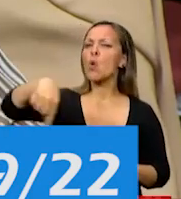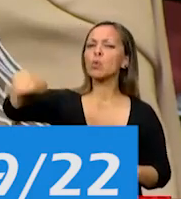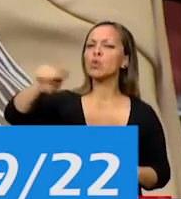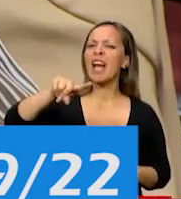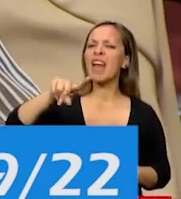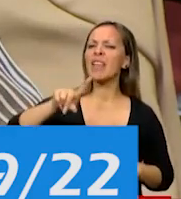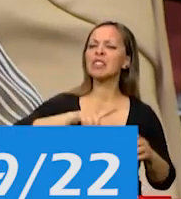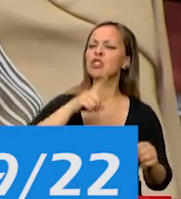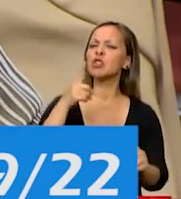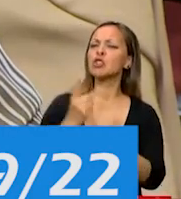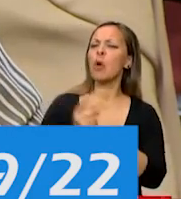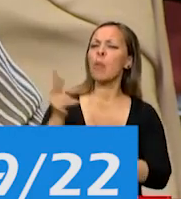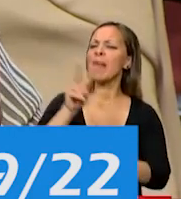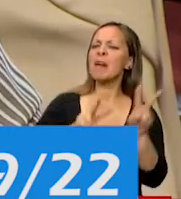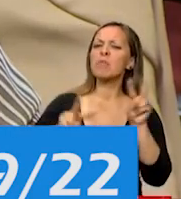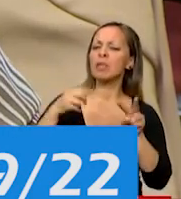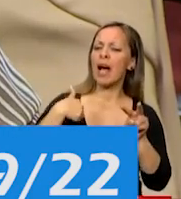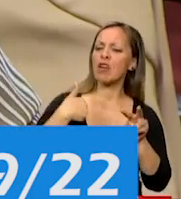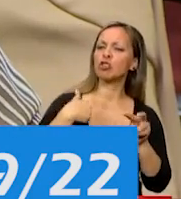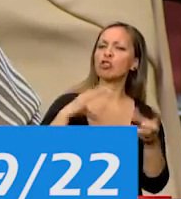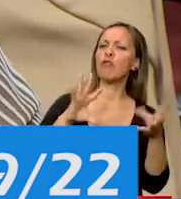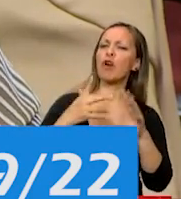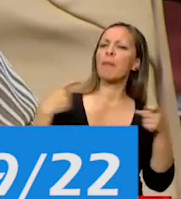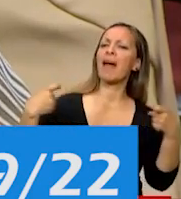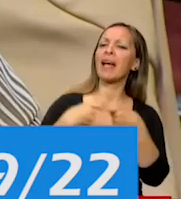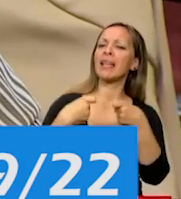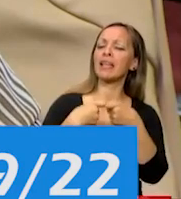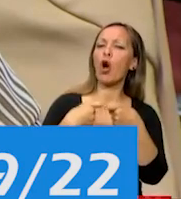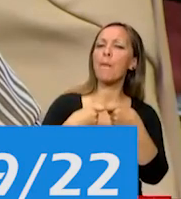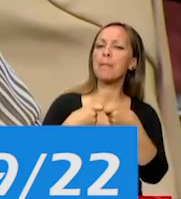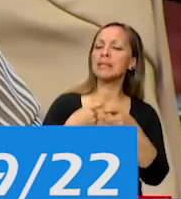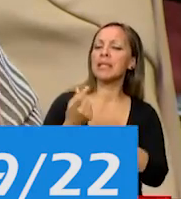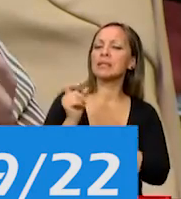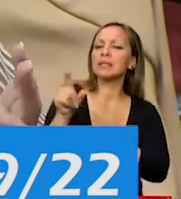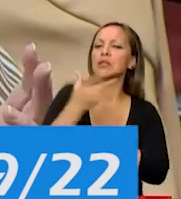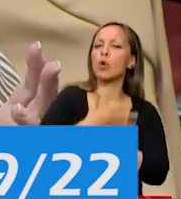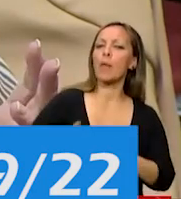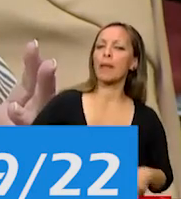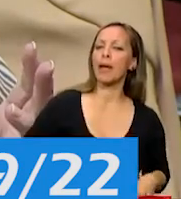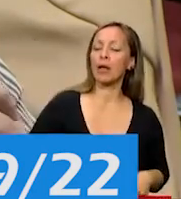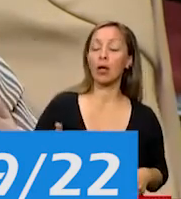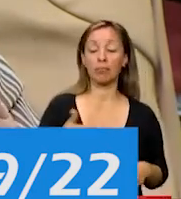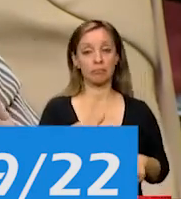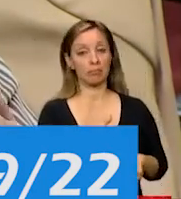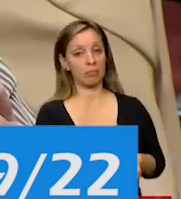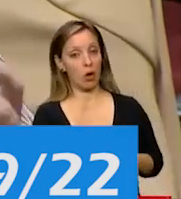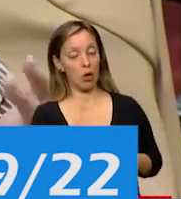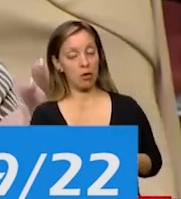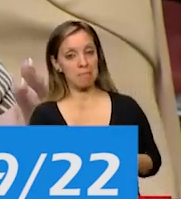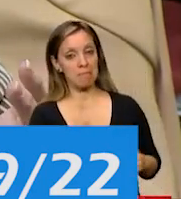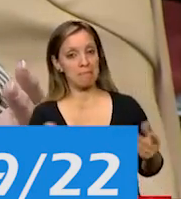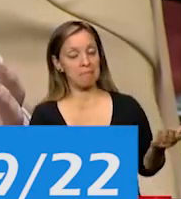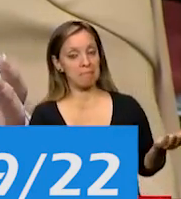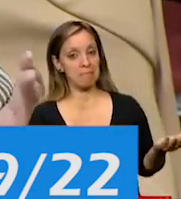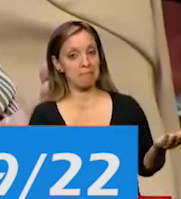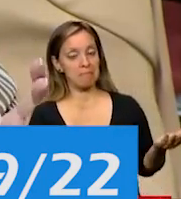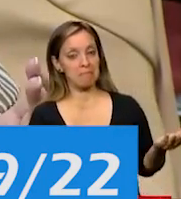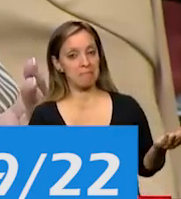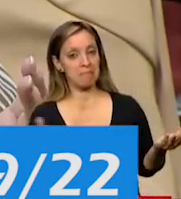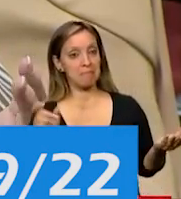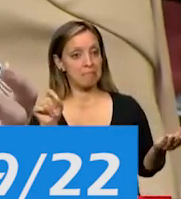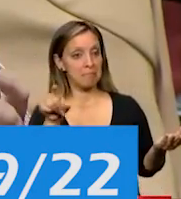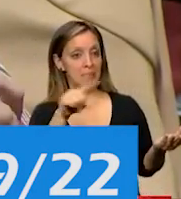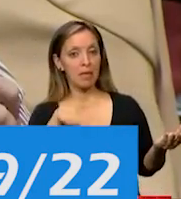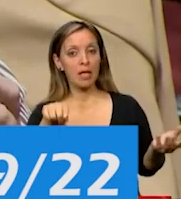hacer cómplices de las decisiones de su gobierno. Y hoy veo que muchos de